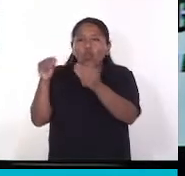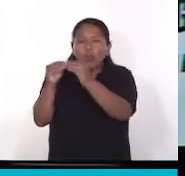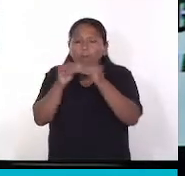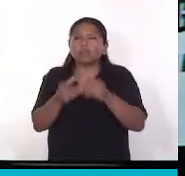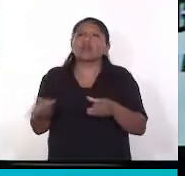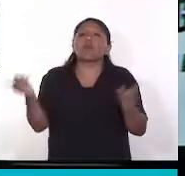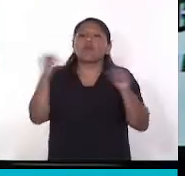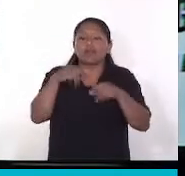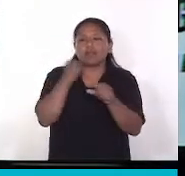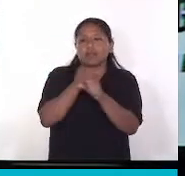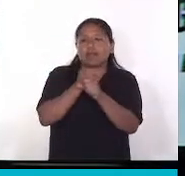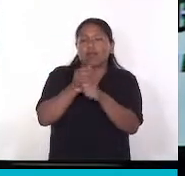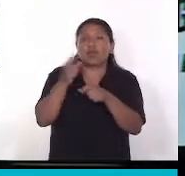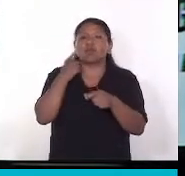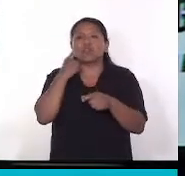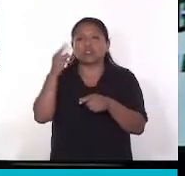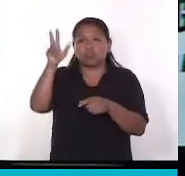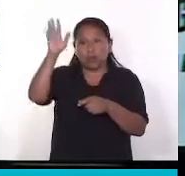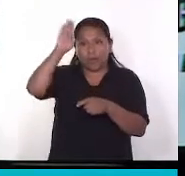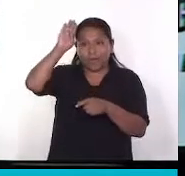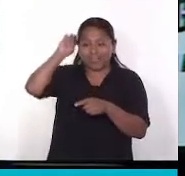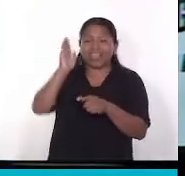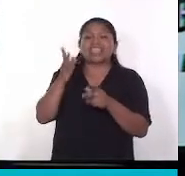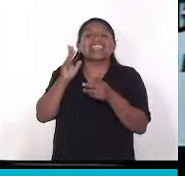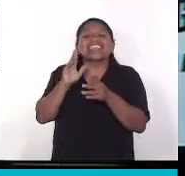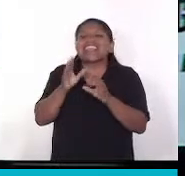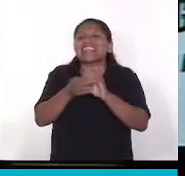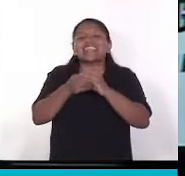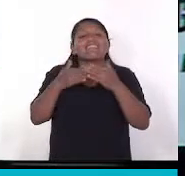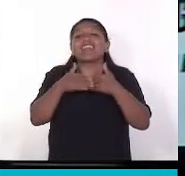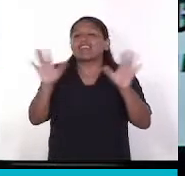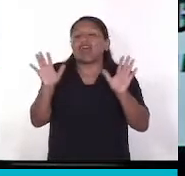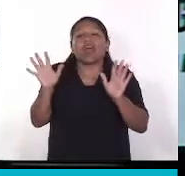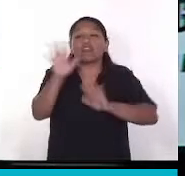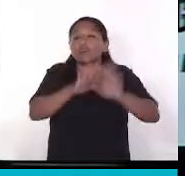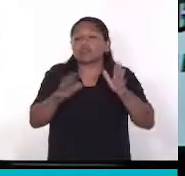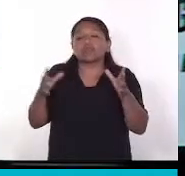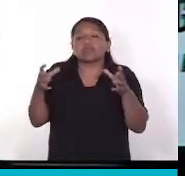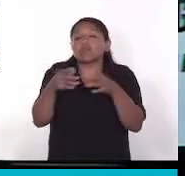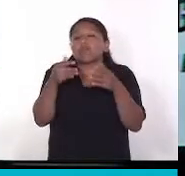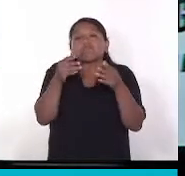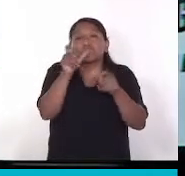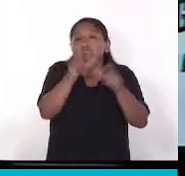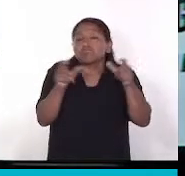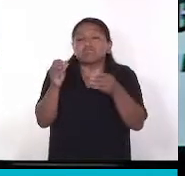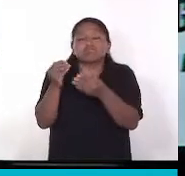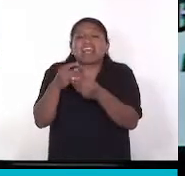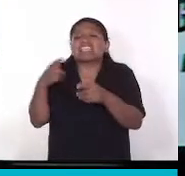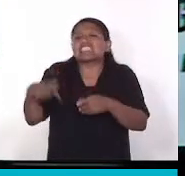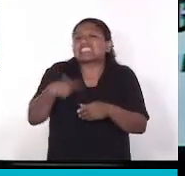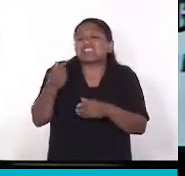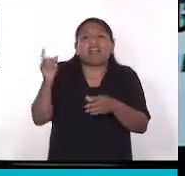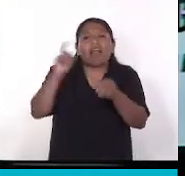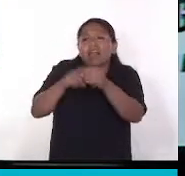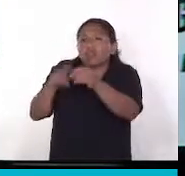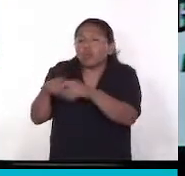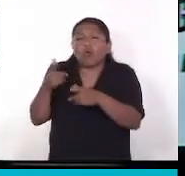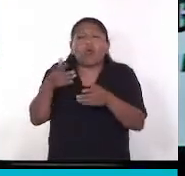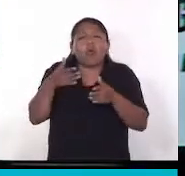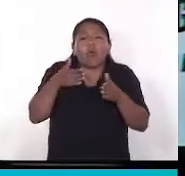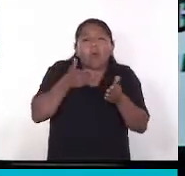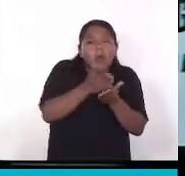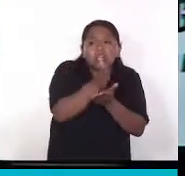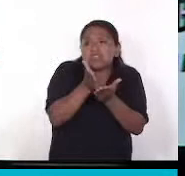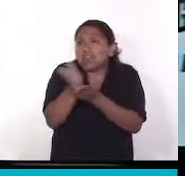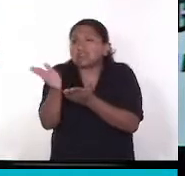de Berazategui y por el principio de libertad de organización de los trabajadores, al sindicato que elijan, a la orientación